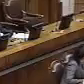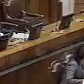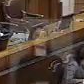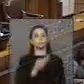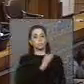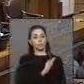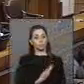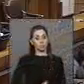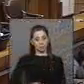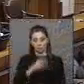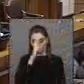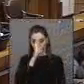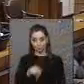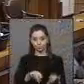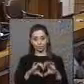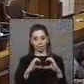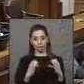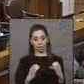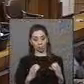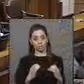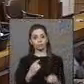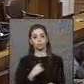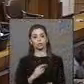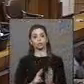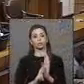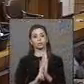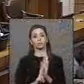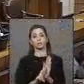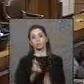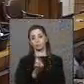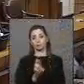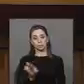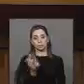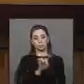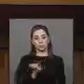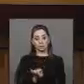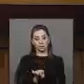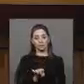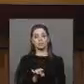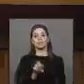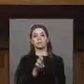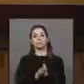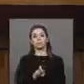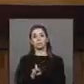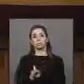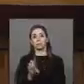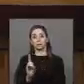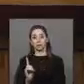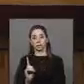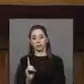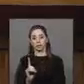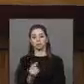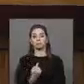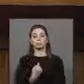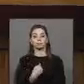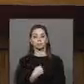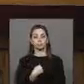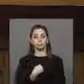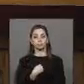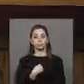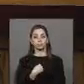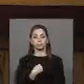Presidente, honorable Cámara, en representación del Partido Socialista y del Partido por la Democracia, me ha tocado